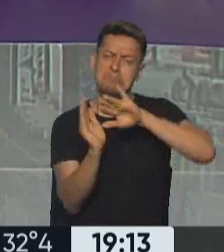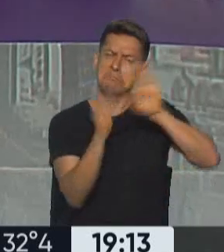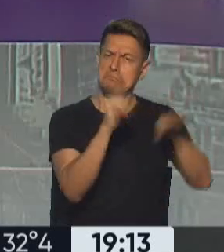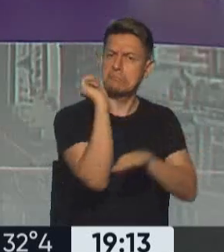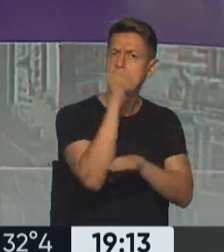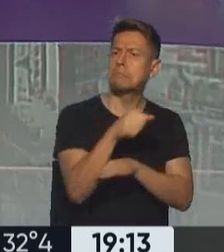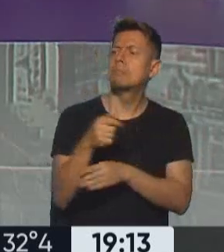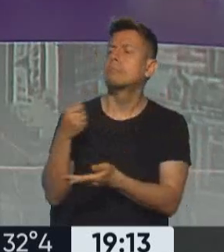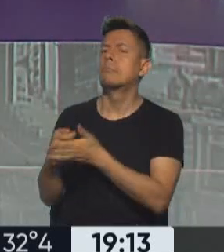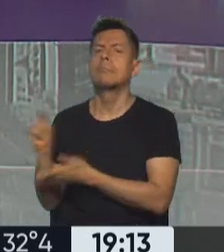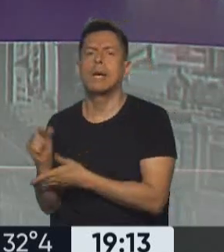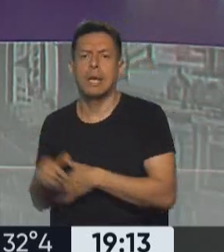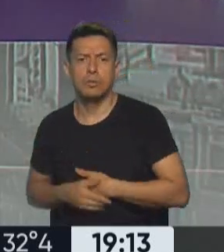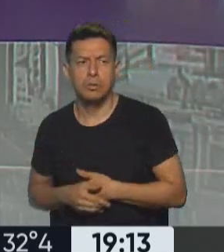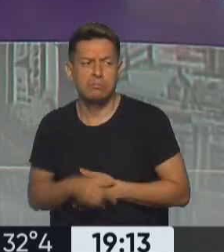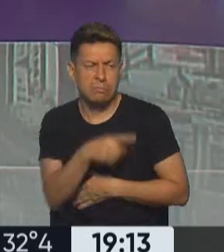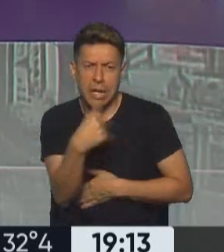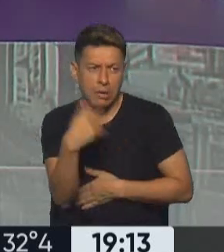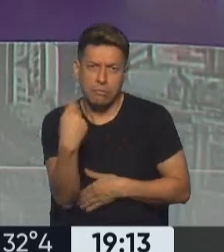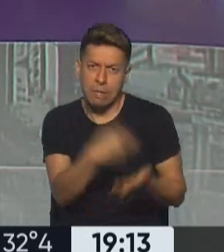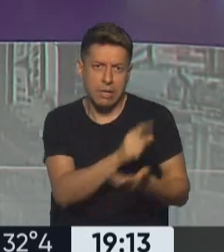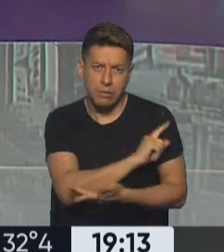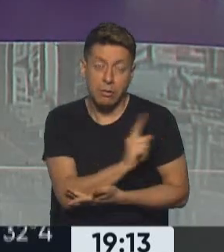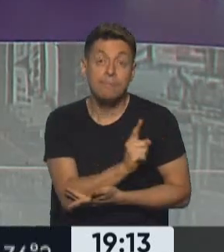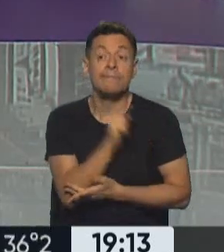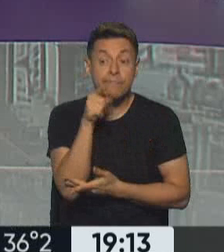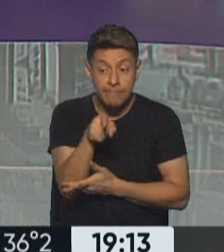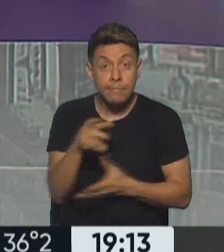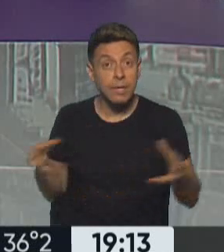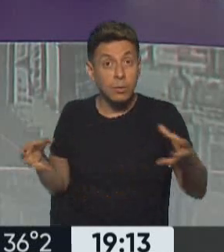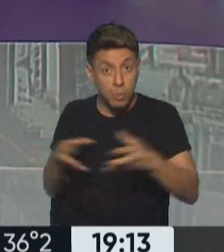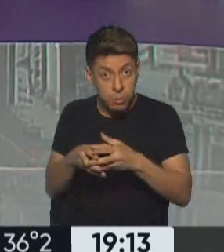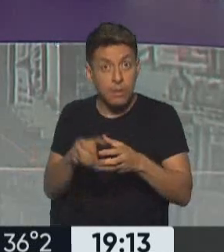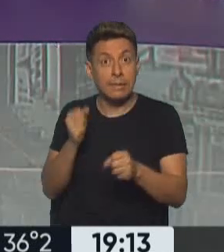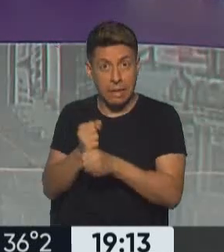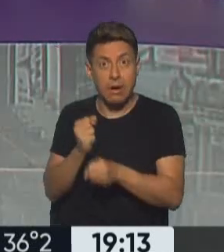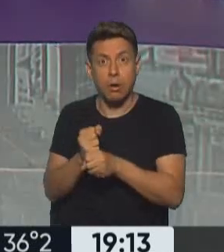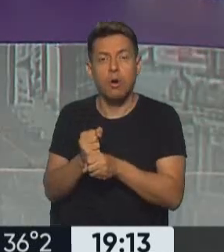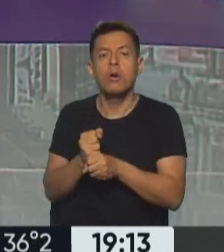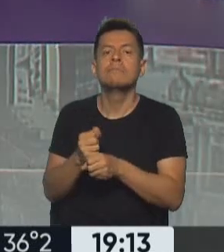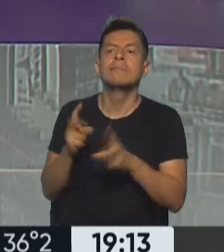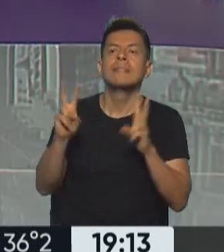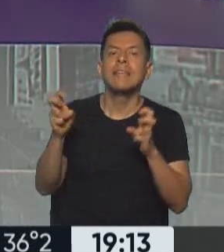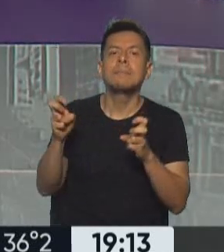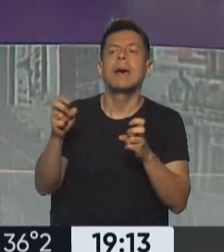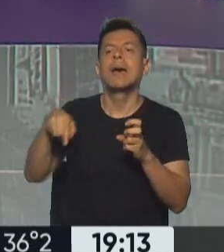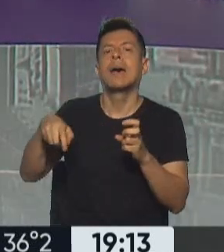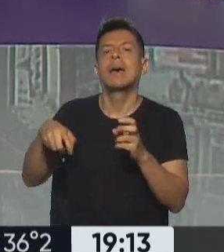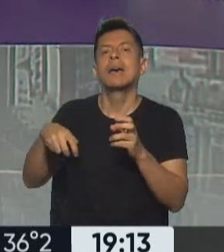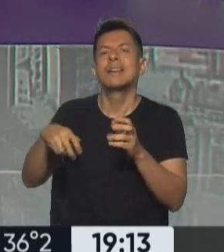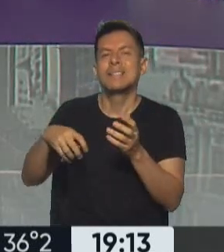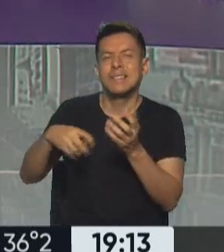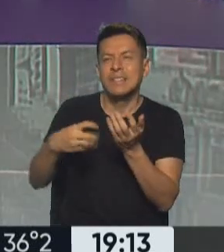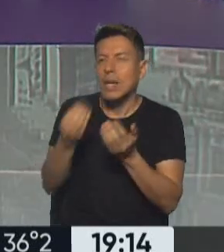no lo pagues. Se ha conformado una mesa agroecológica a nivel nacional que está relacionada justamente con los productores agroecológicos que tiene la Argentina. Y hablando